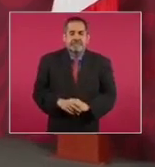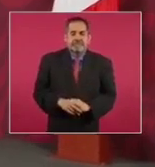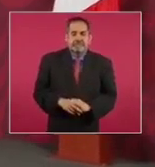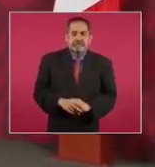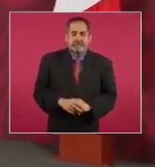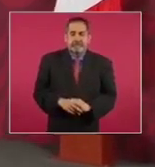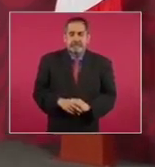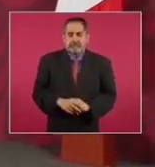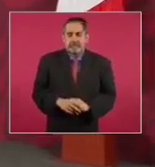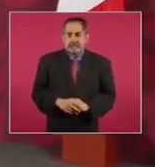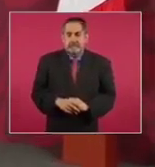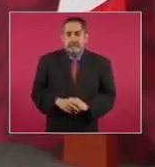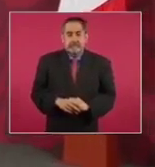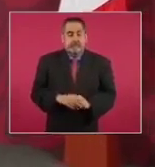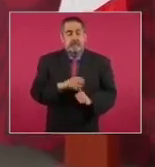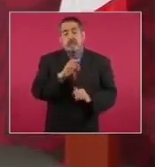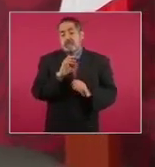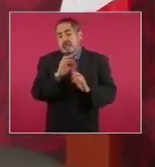al no ser que se reúnan